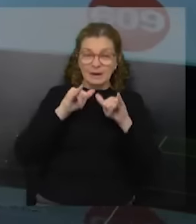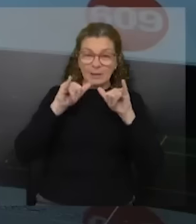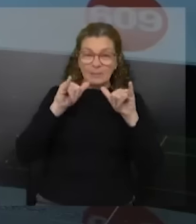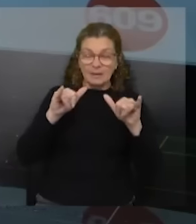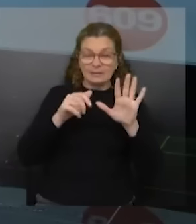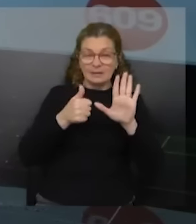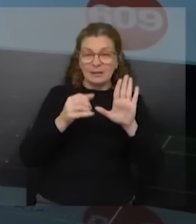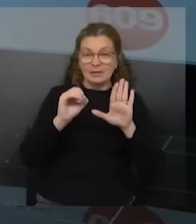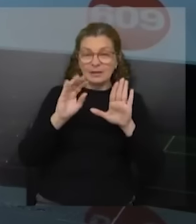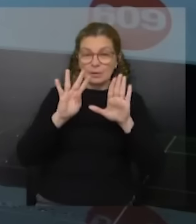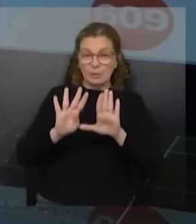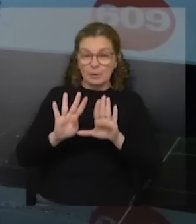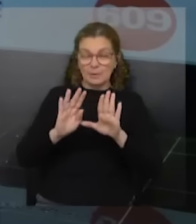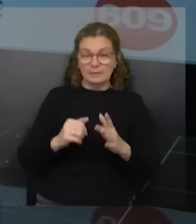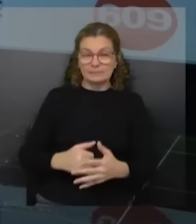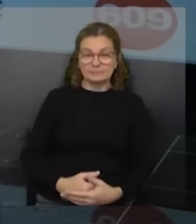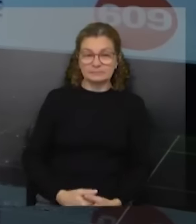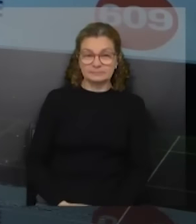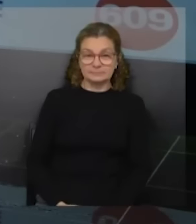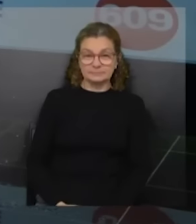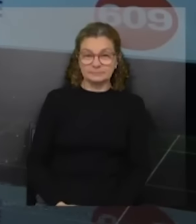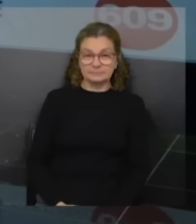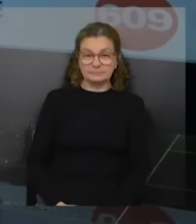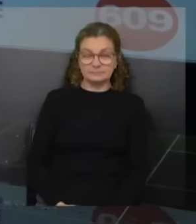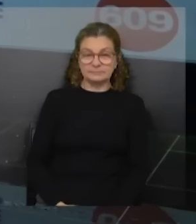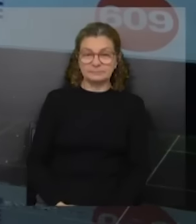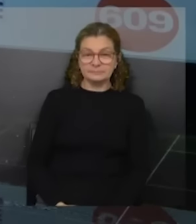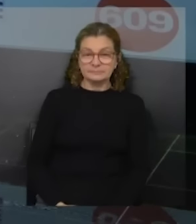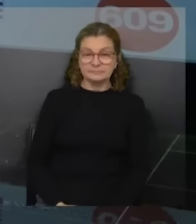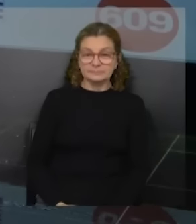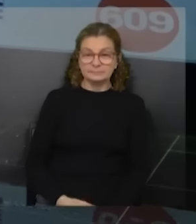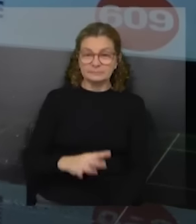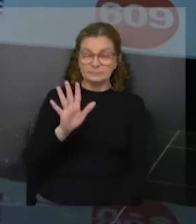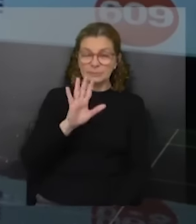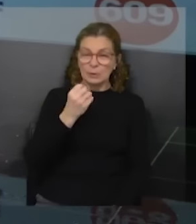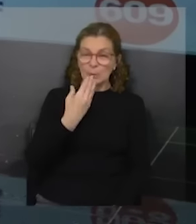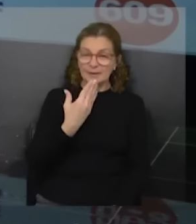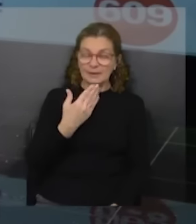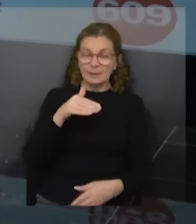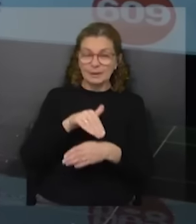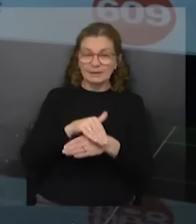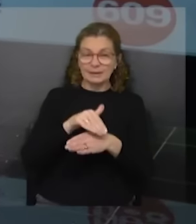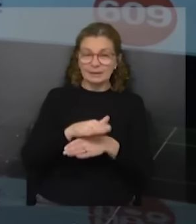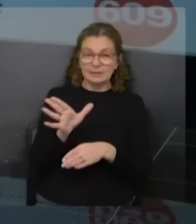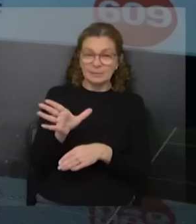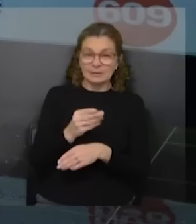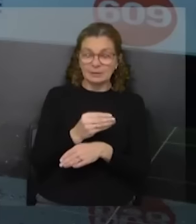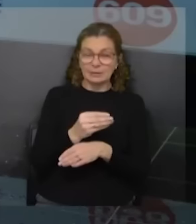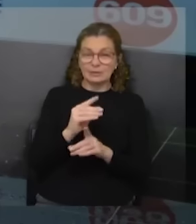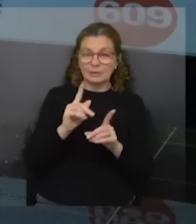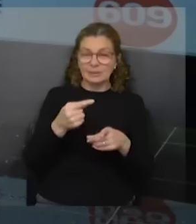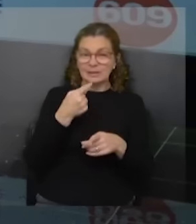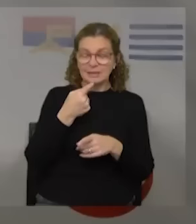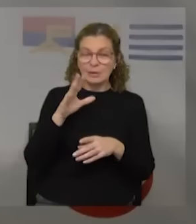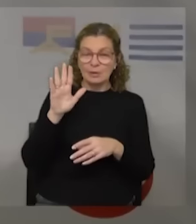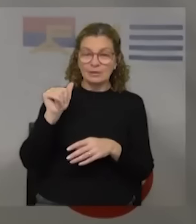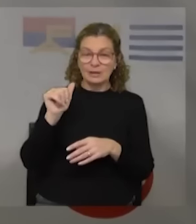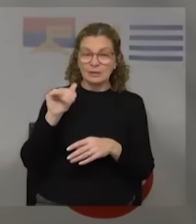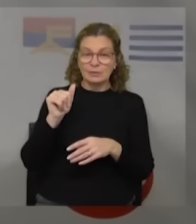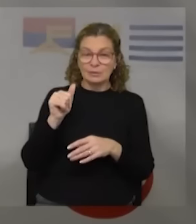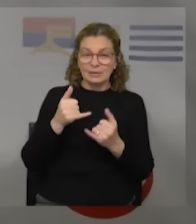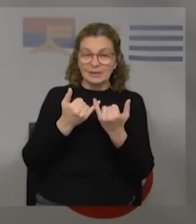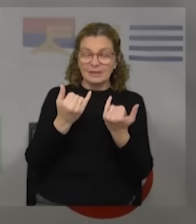609 adelante Diego Hola Juli Hola Martín Buenas tardes para todas y todas también agrego el saludo el